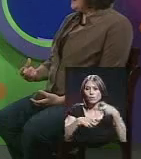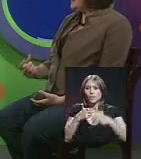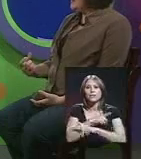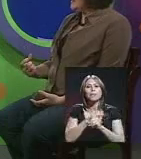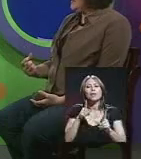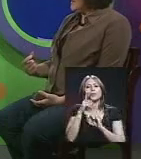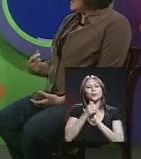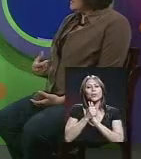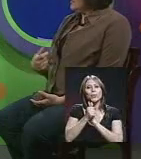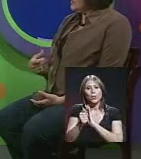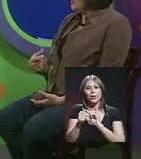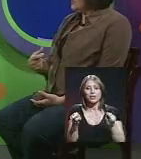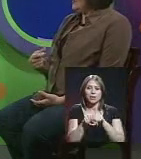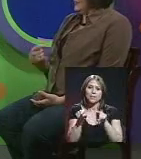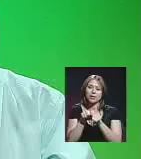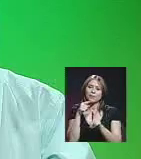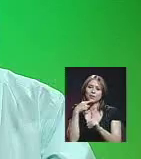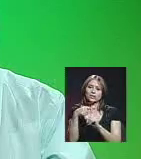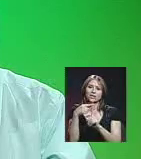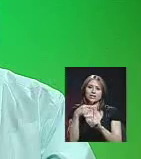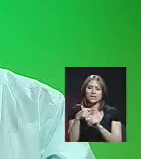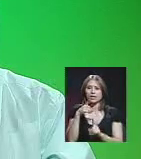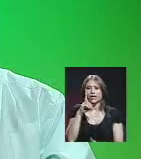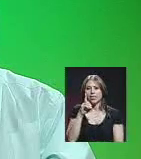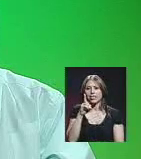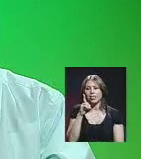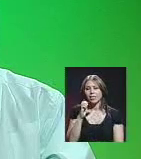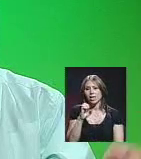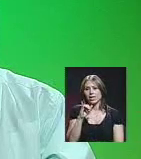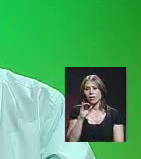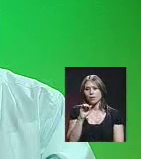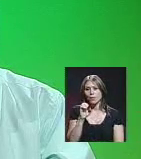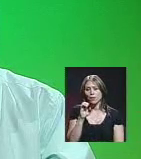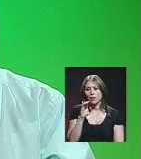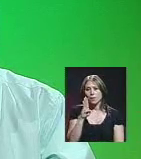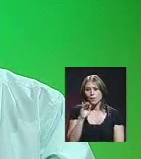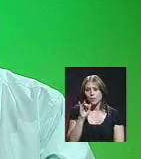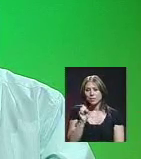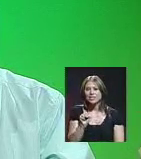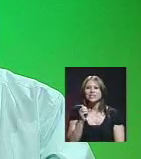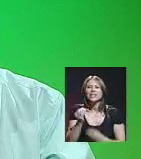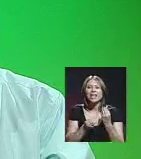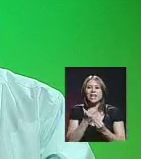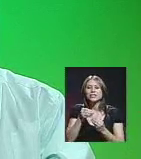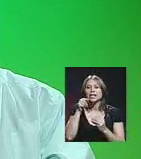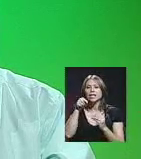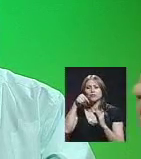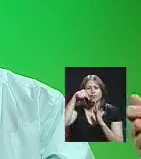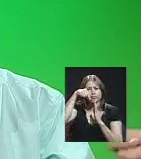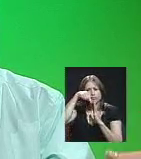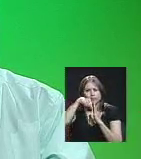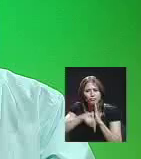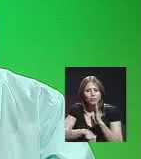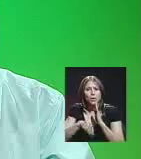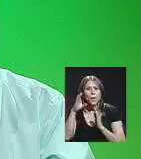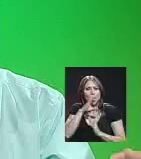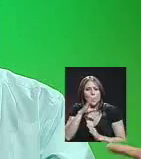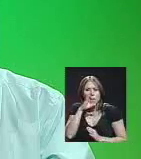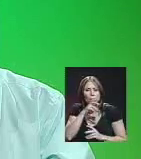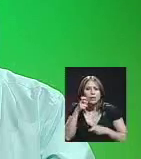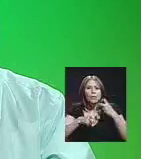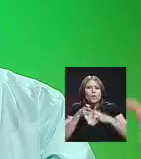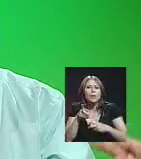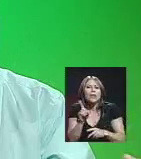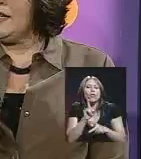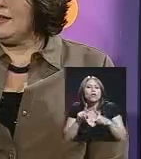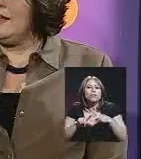vez la parte positiva que siento yo del Davis es que va a la raíz del problema, va a esta habilidad que tiene la